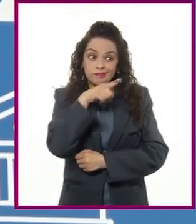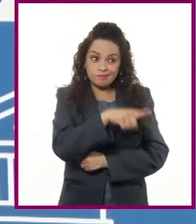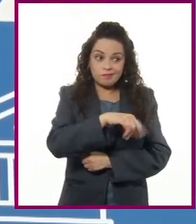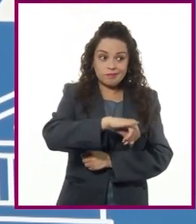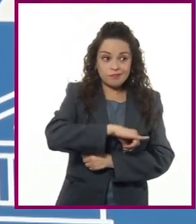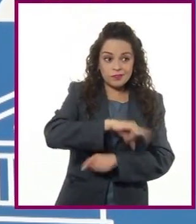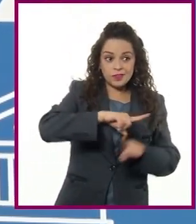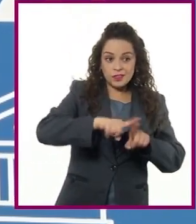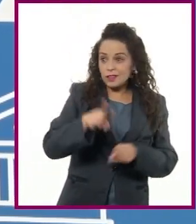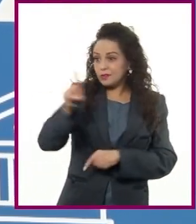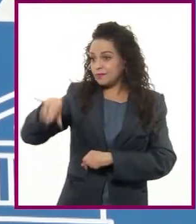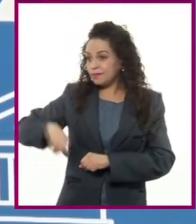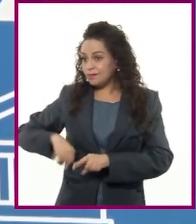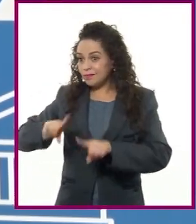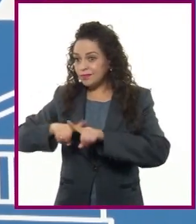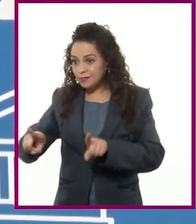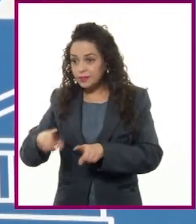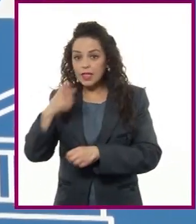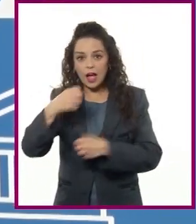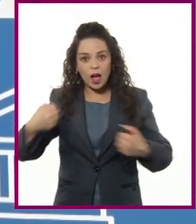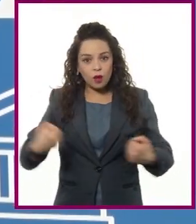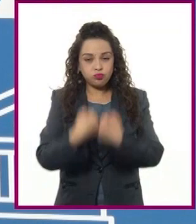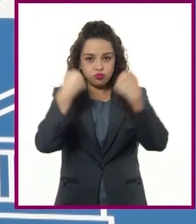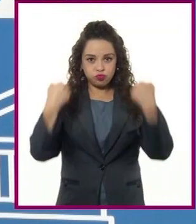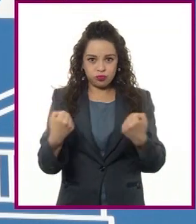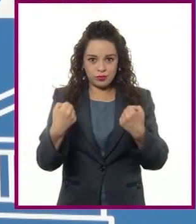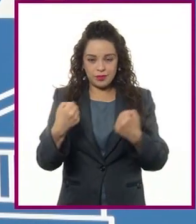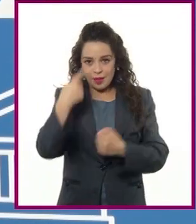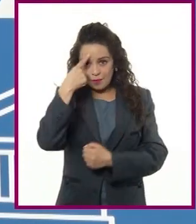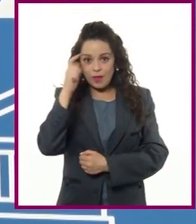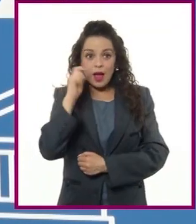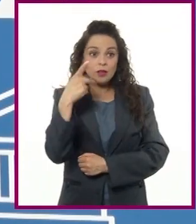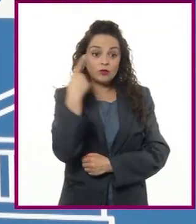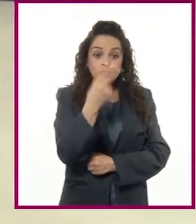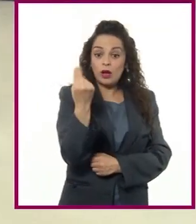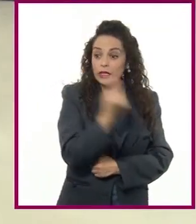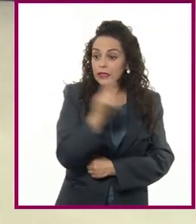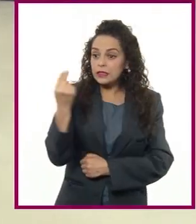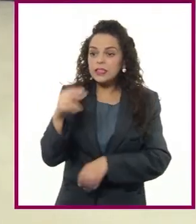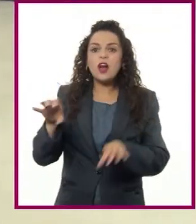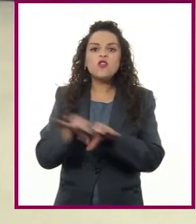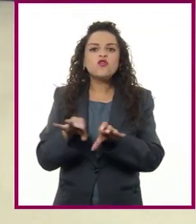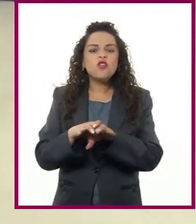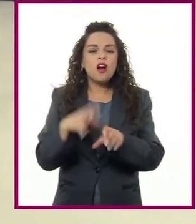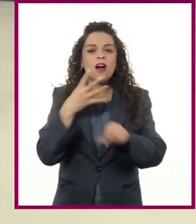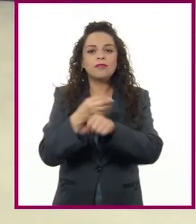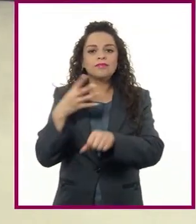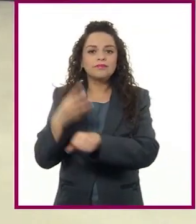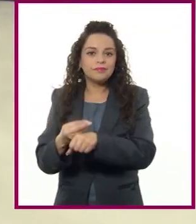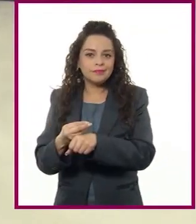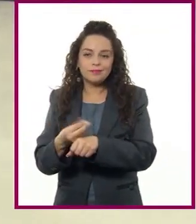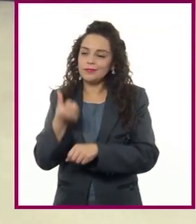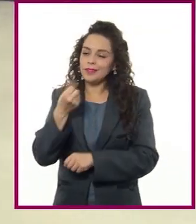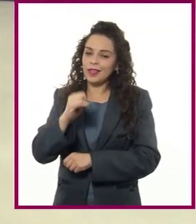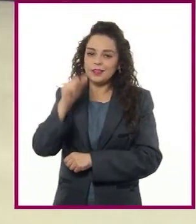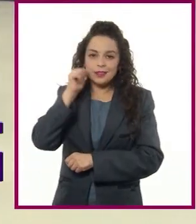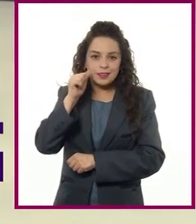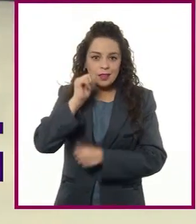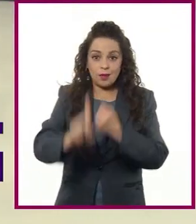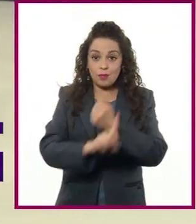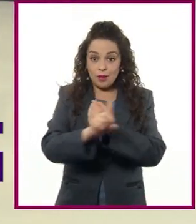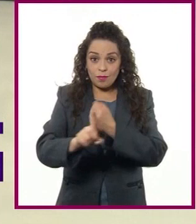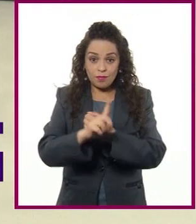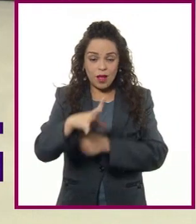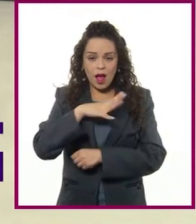involucrados, quienes buscan satisfacer sus necesidades. En todo conflicto existen